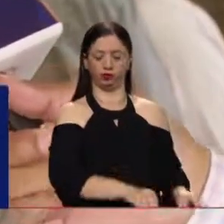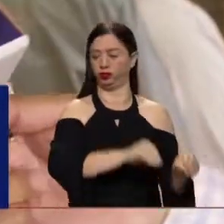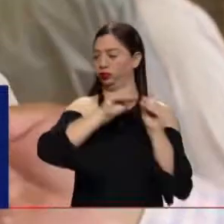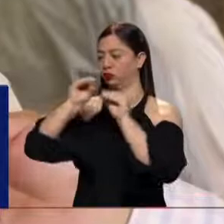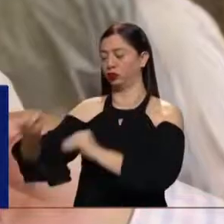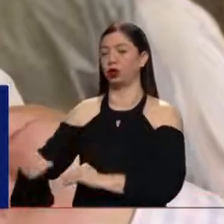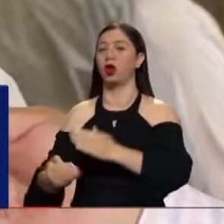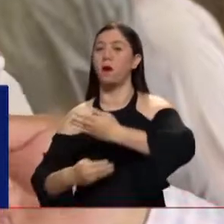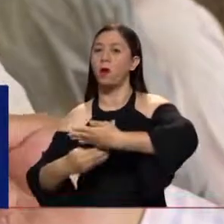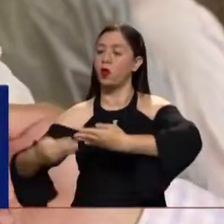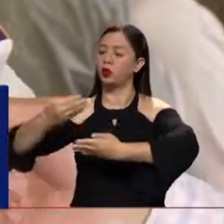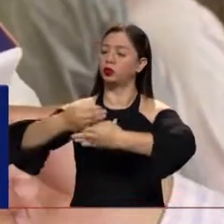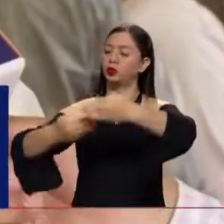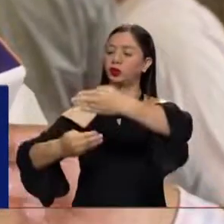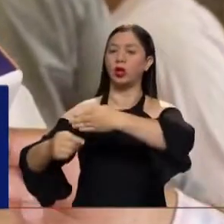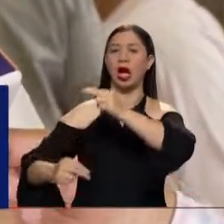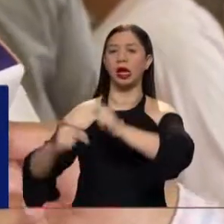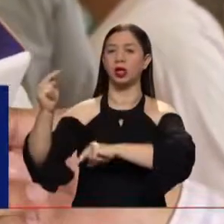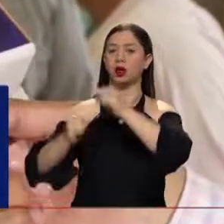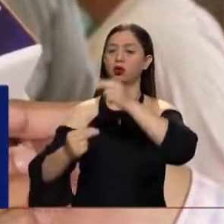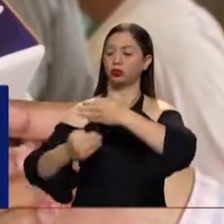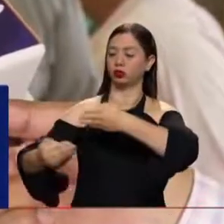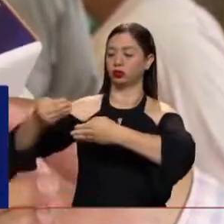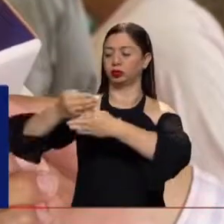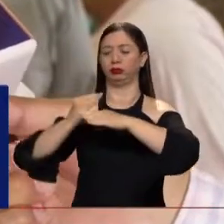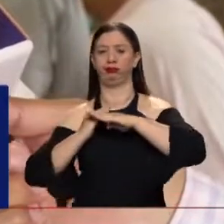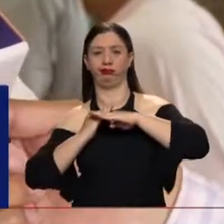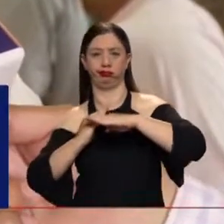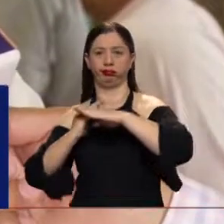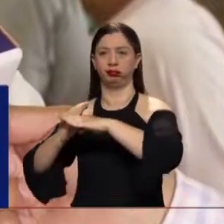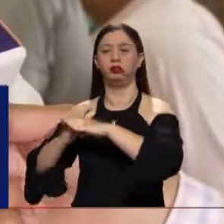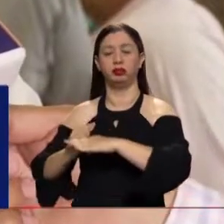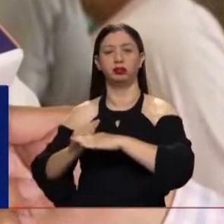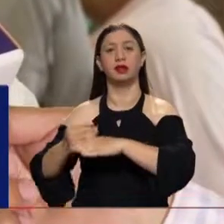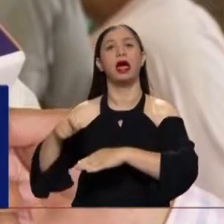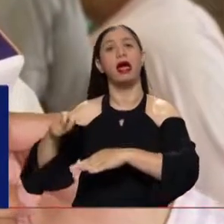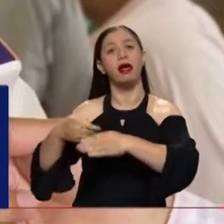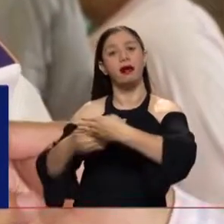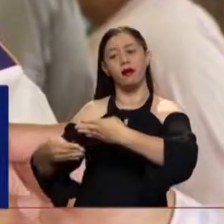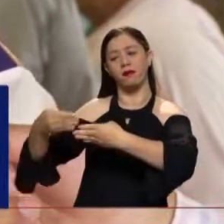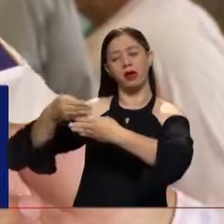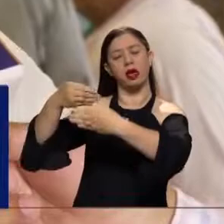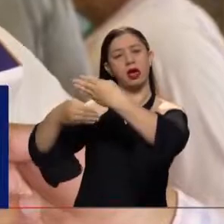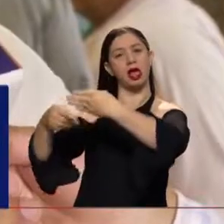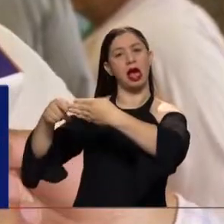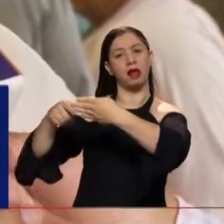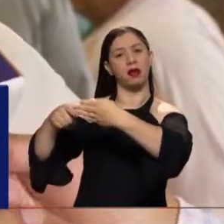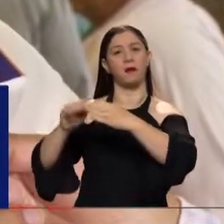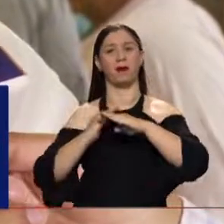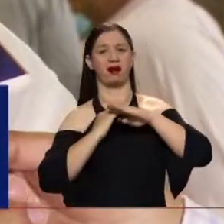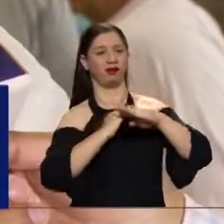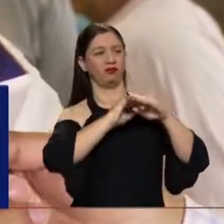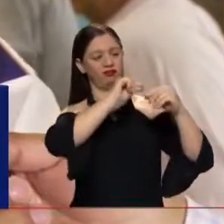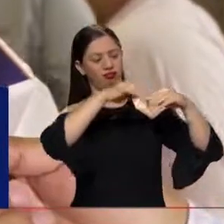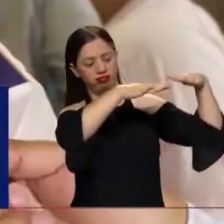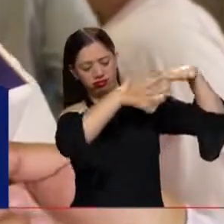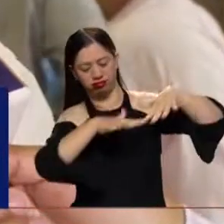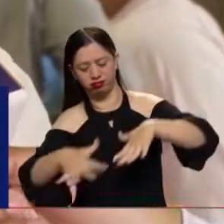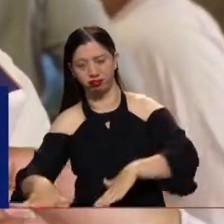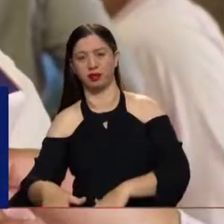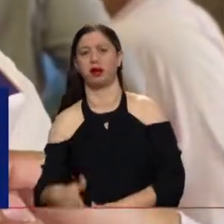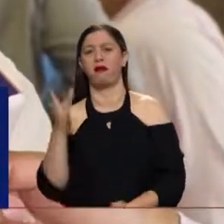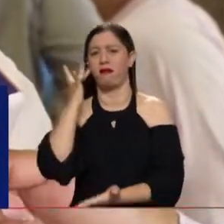de muros de contención, donde efectivamente el muro de contención evitará un deslizamiento. Limpieza